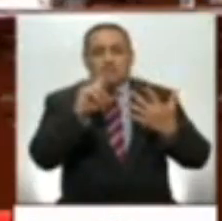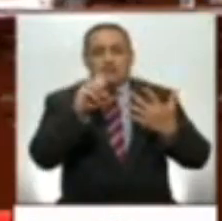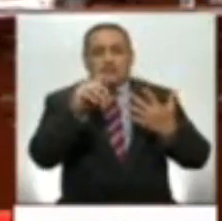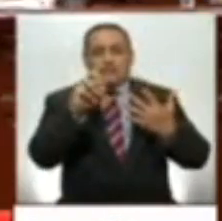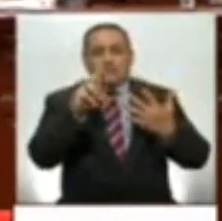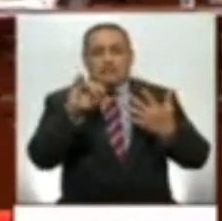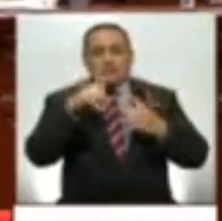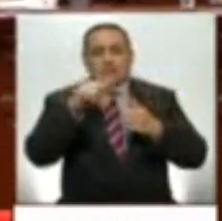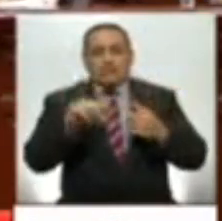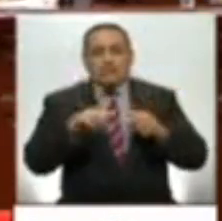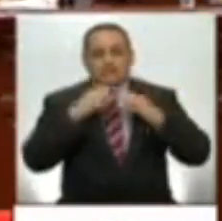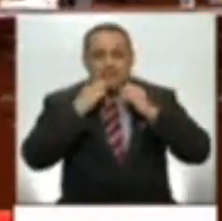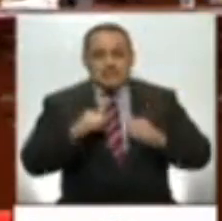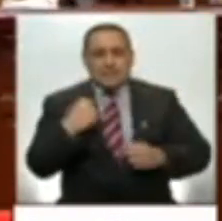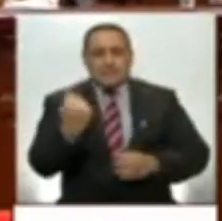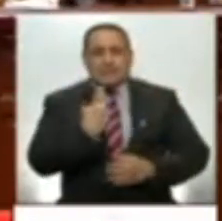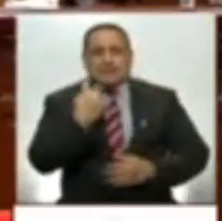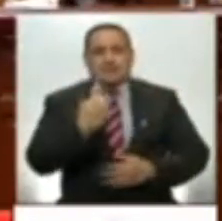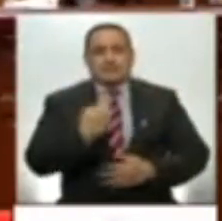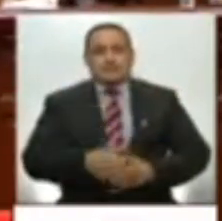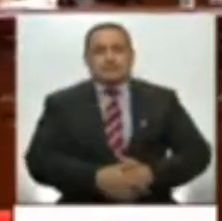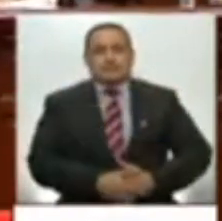Guabán, secretaria general.